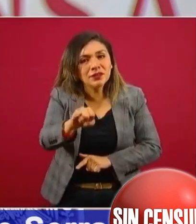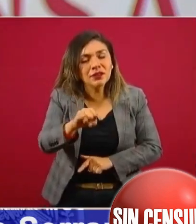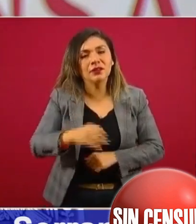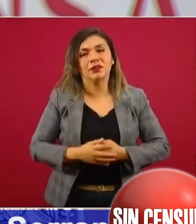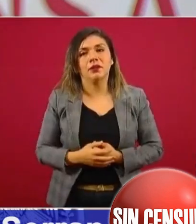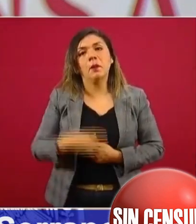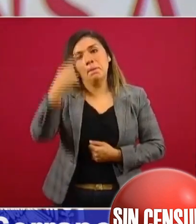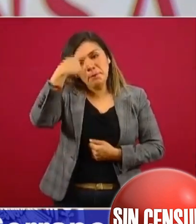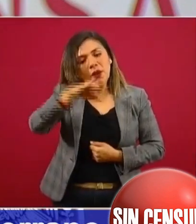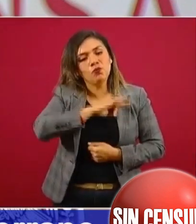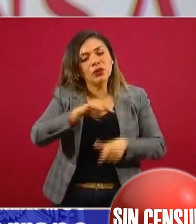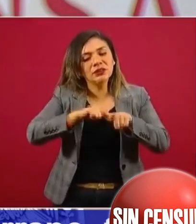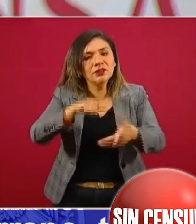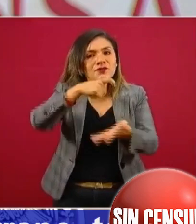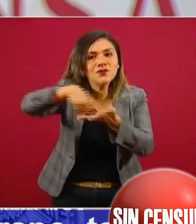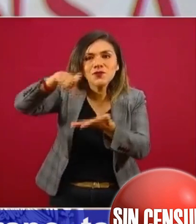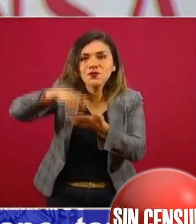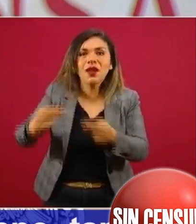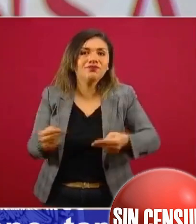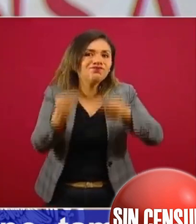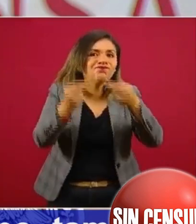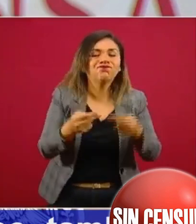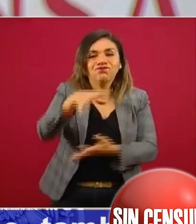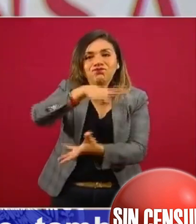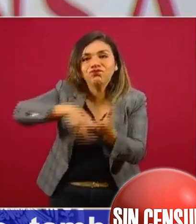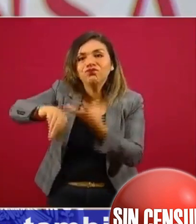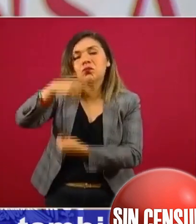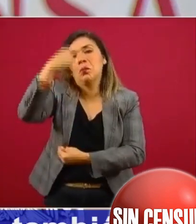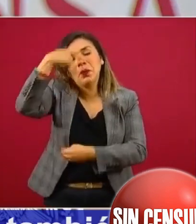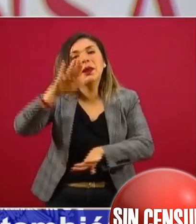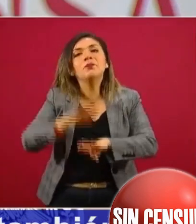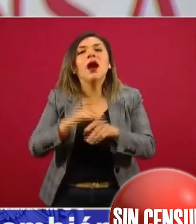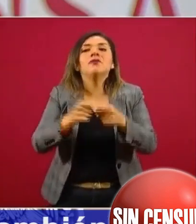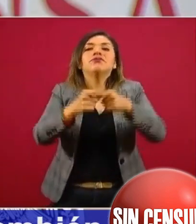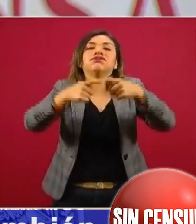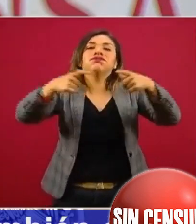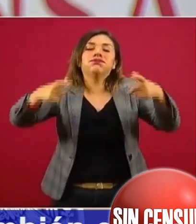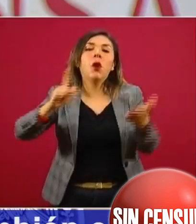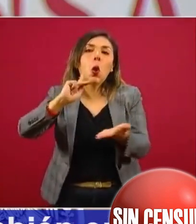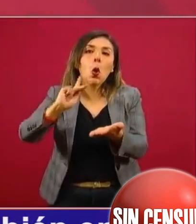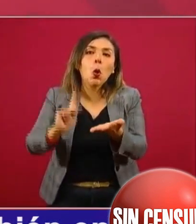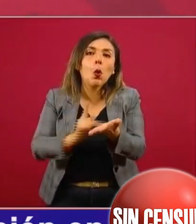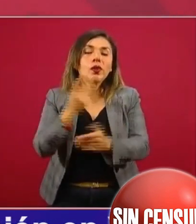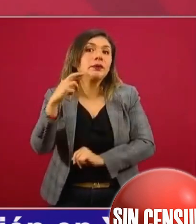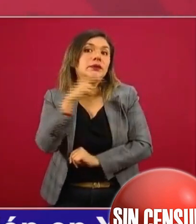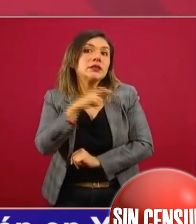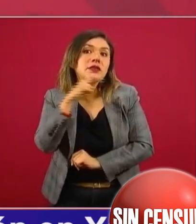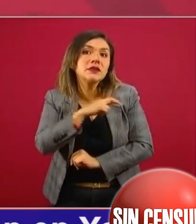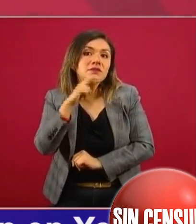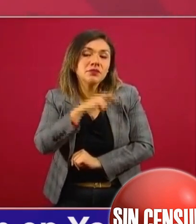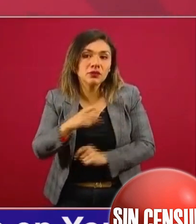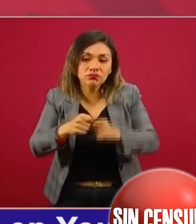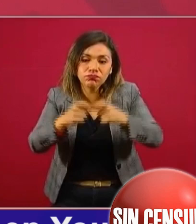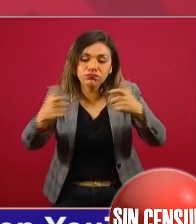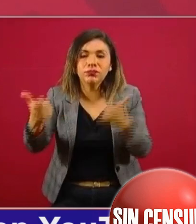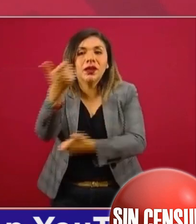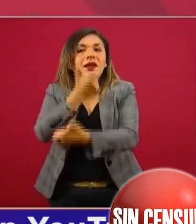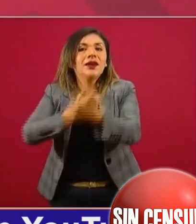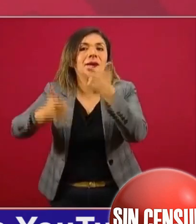de compra, para reactivar lo más rápido que podamos la